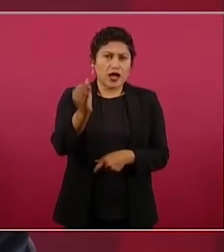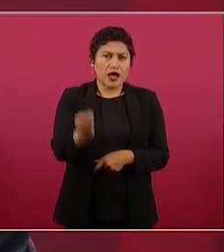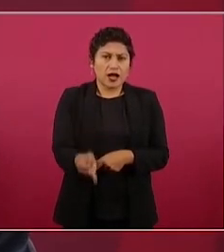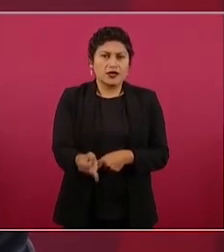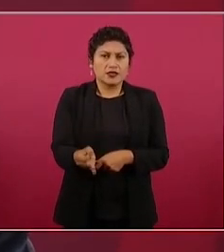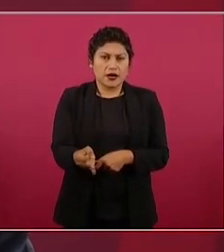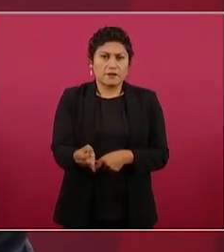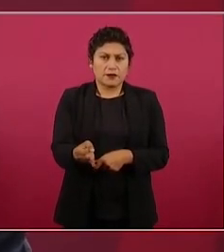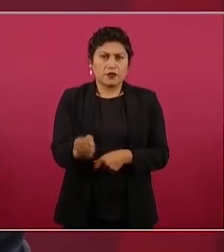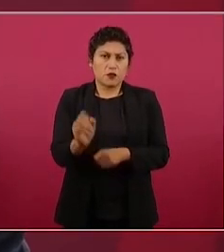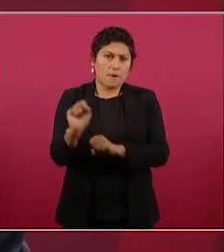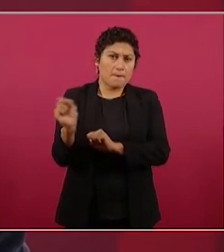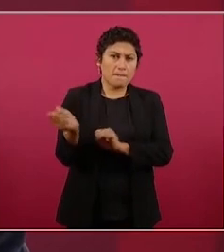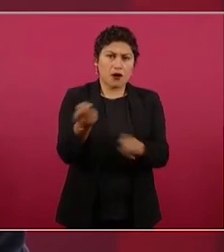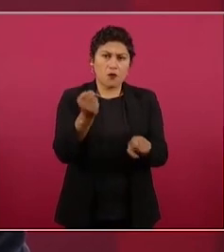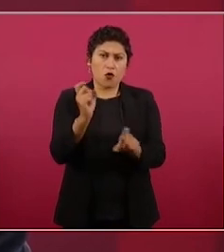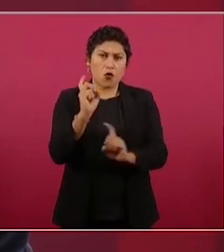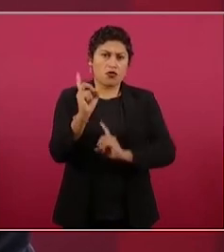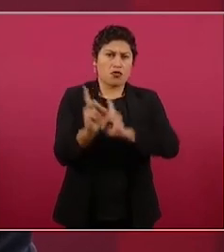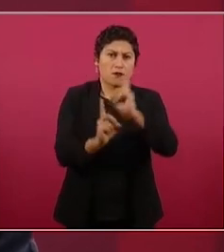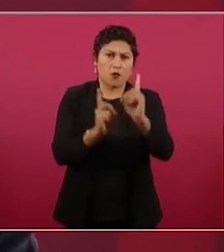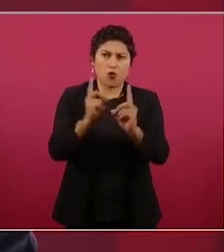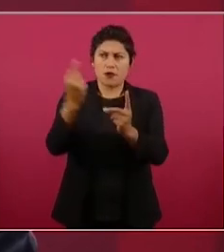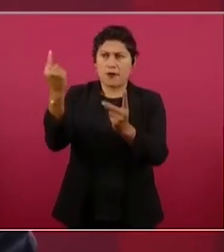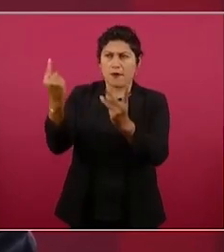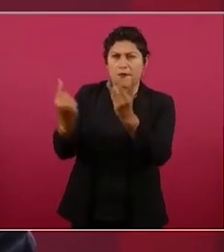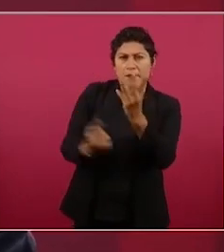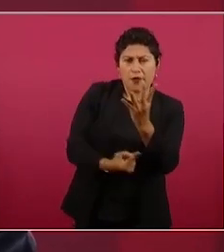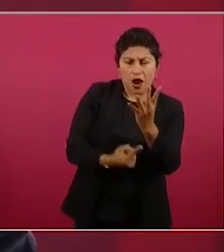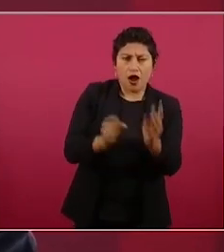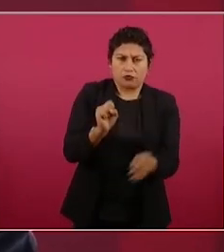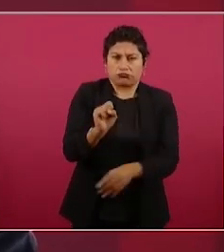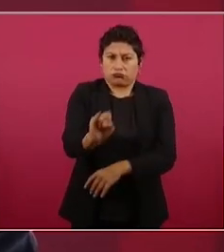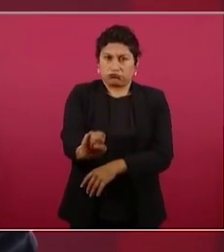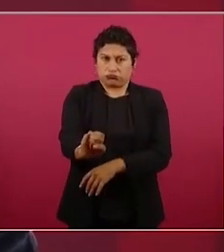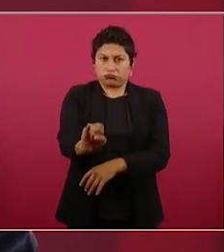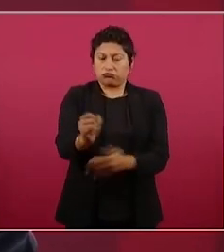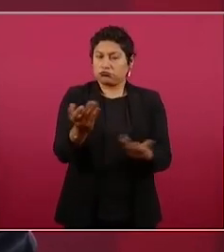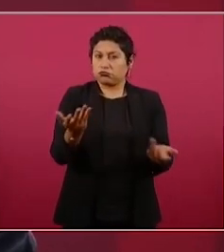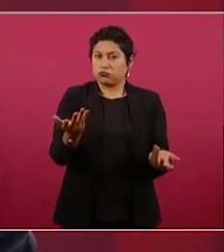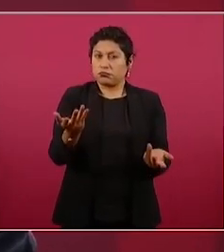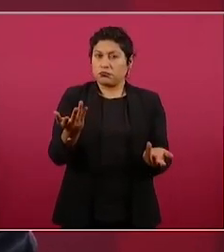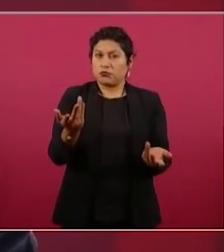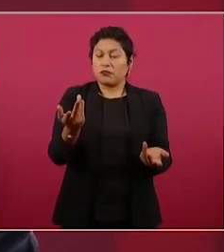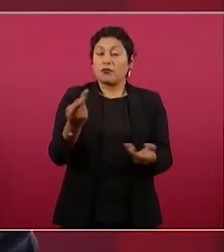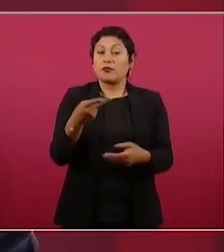del béisbol y del deporte en general, y